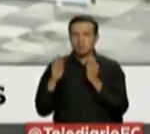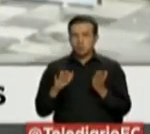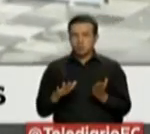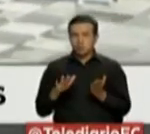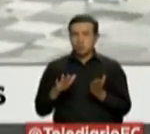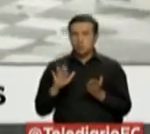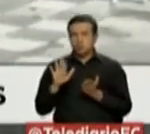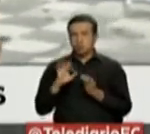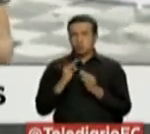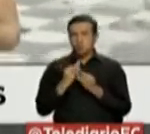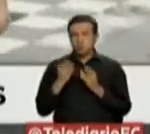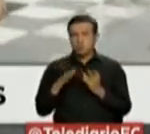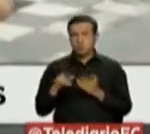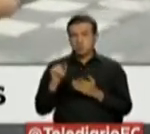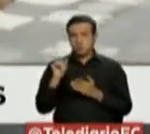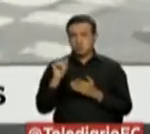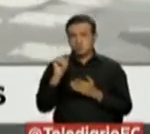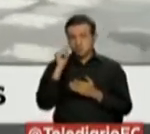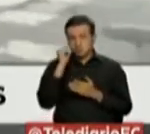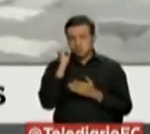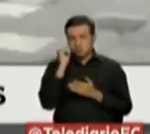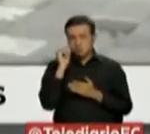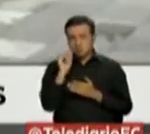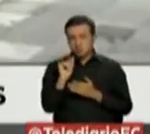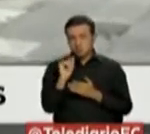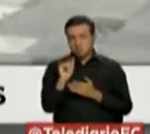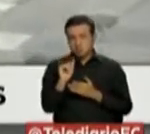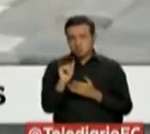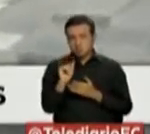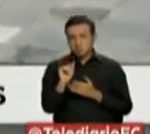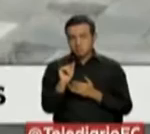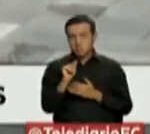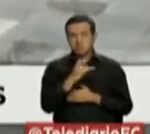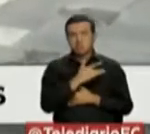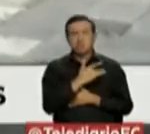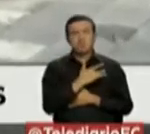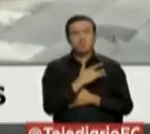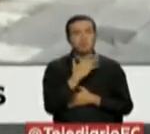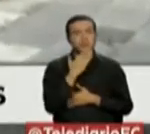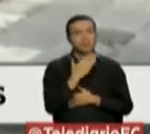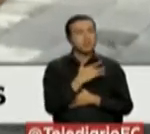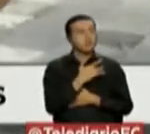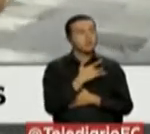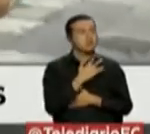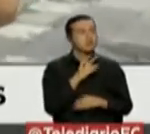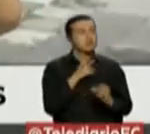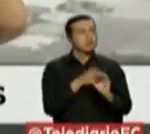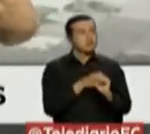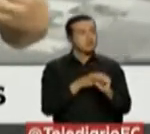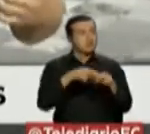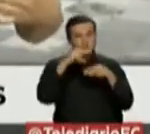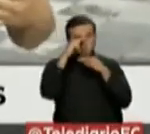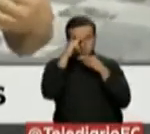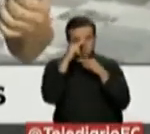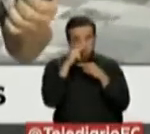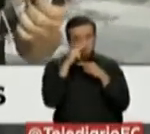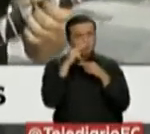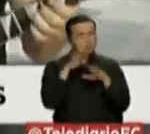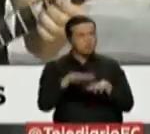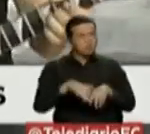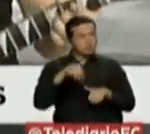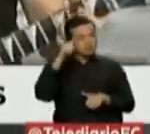esta tragedia lamentable. Solo, Dani, perdóname un segundo. ¿Cómo te sientes de poder participar de este homenaje, de este